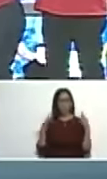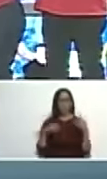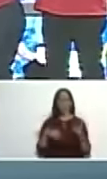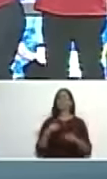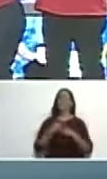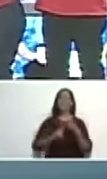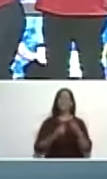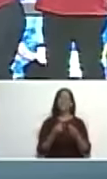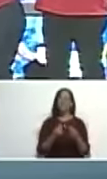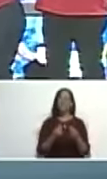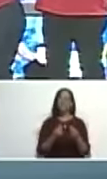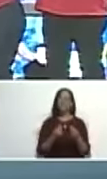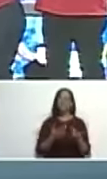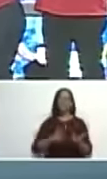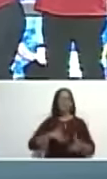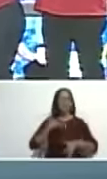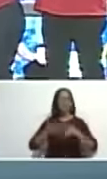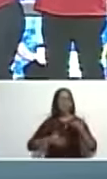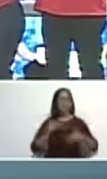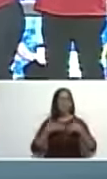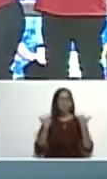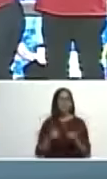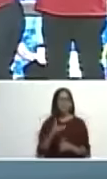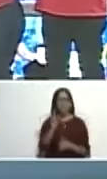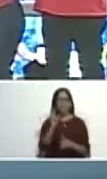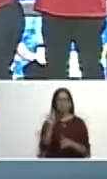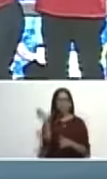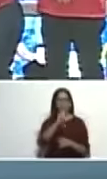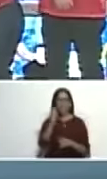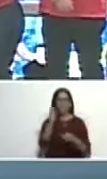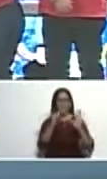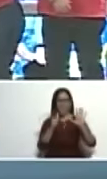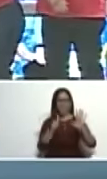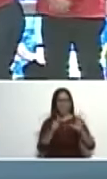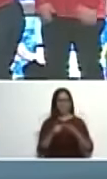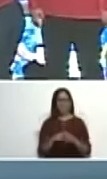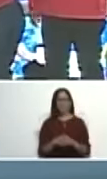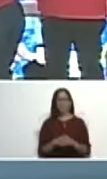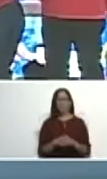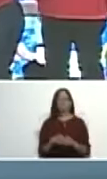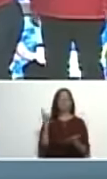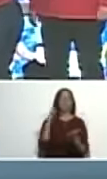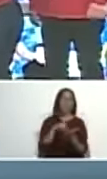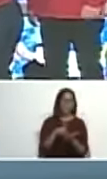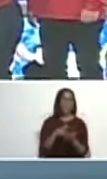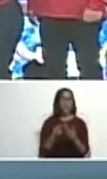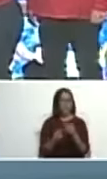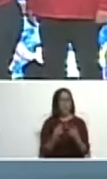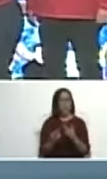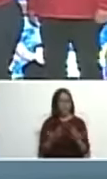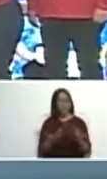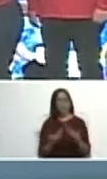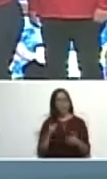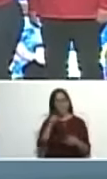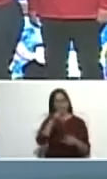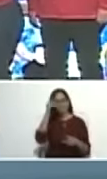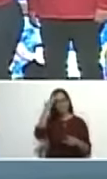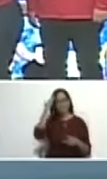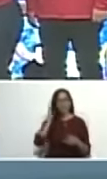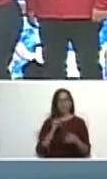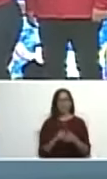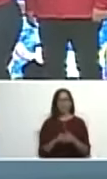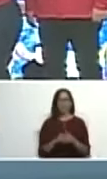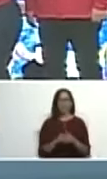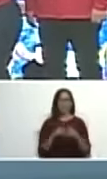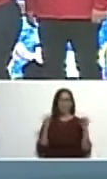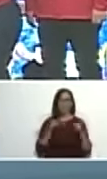se van a sentir ya en el segundo semestre, que llega la cosita, pues, ahí. Ustedes saben, de esto